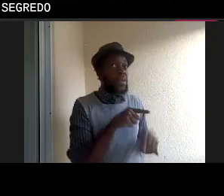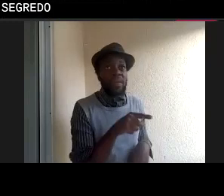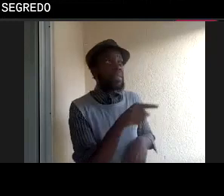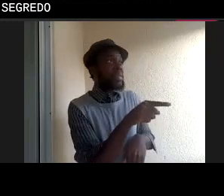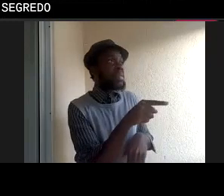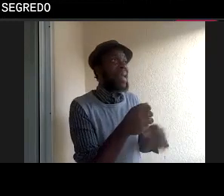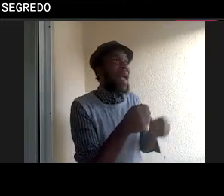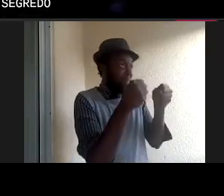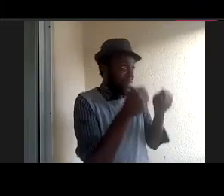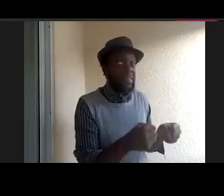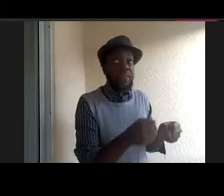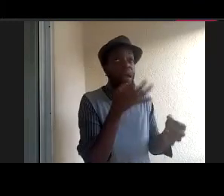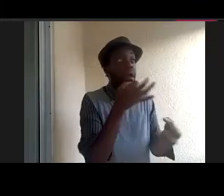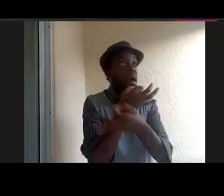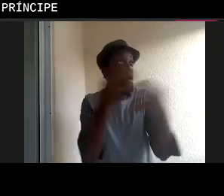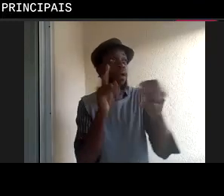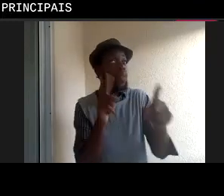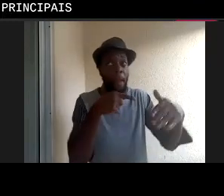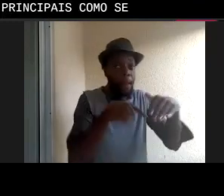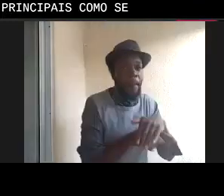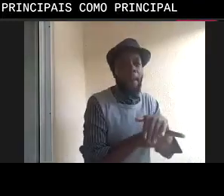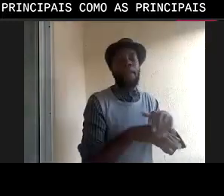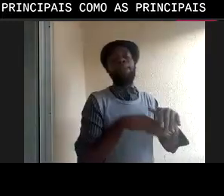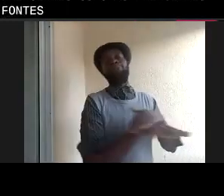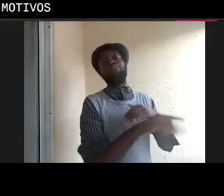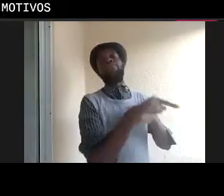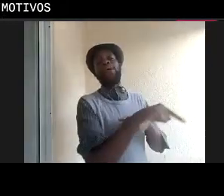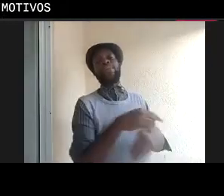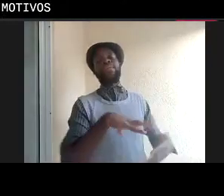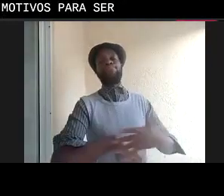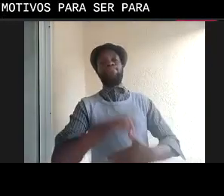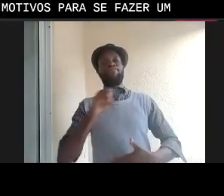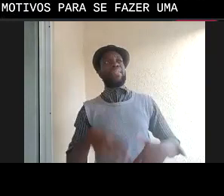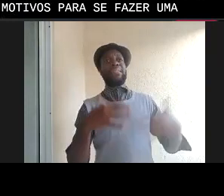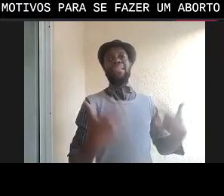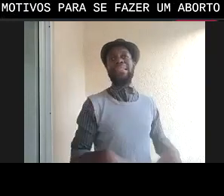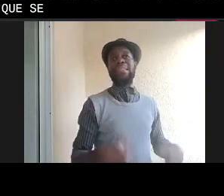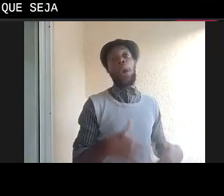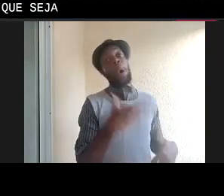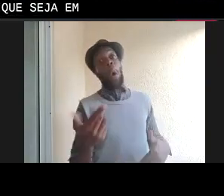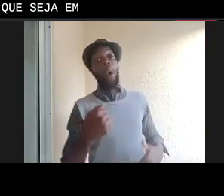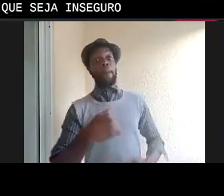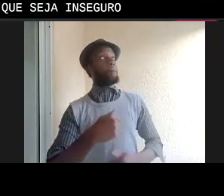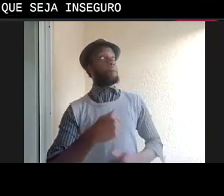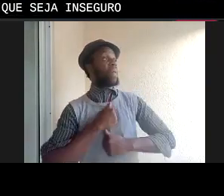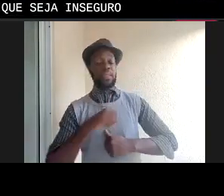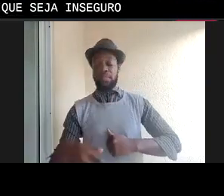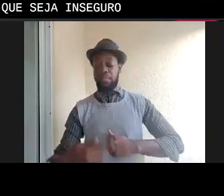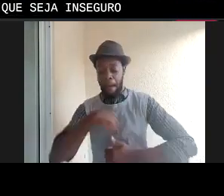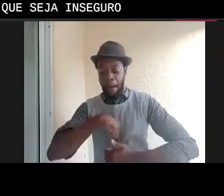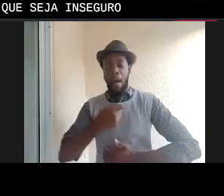las principales razones para realizarse un aborto inseguro o autoinducirse un